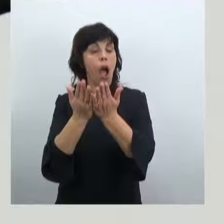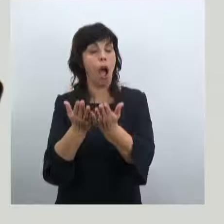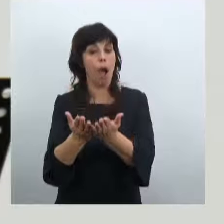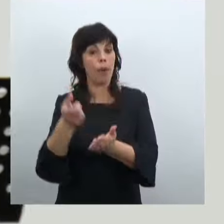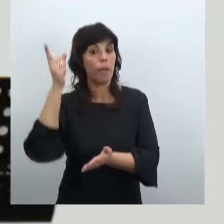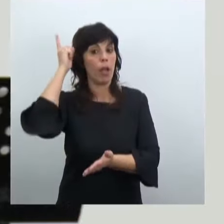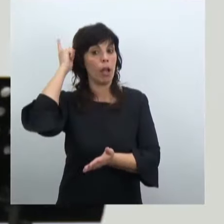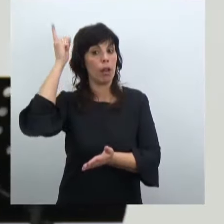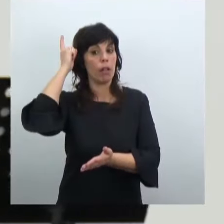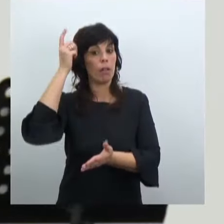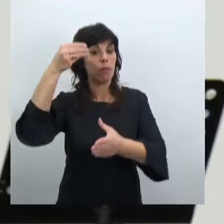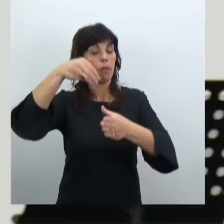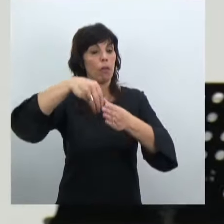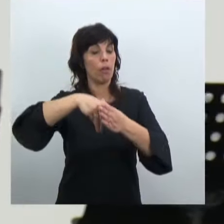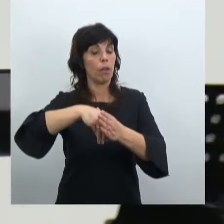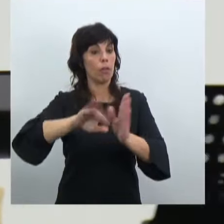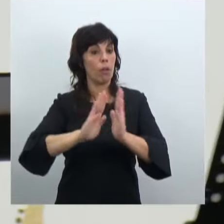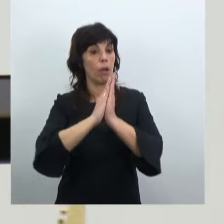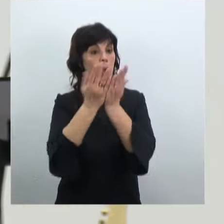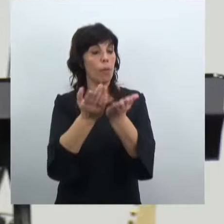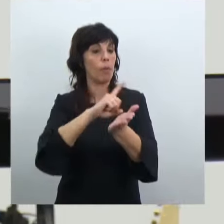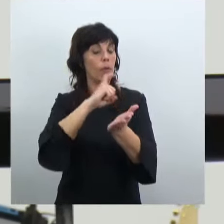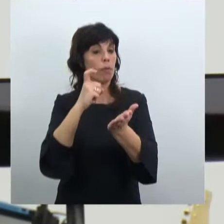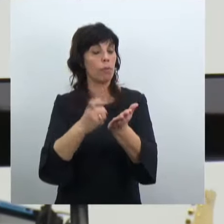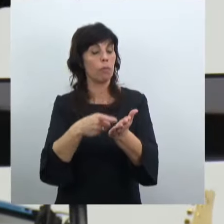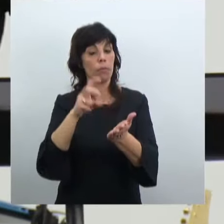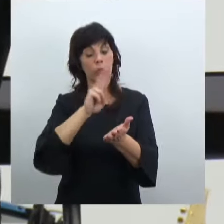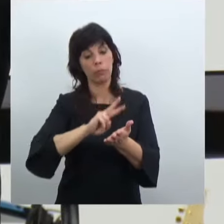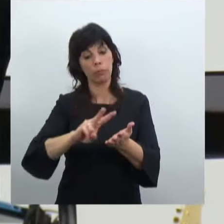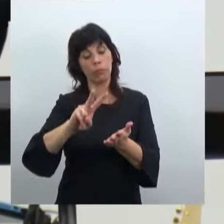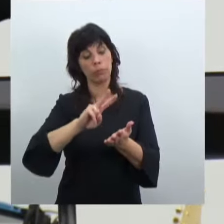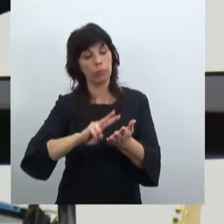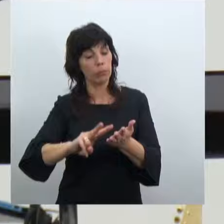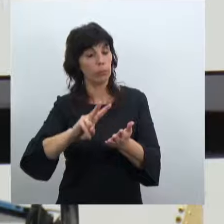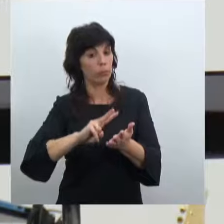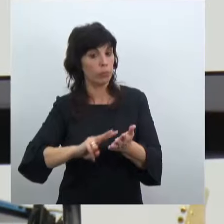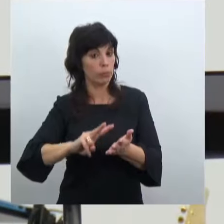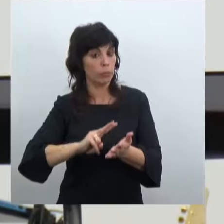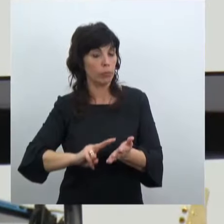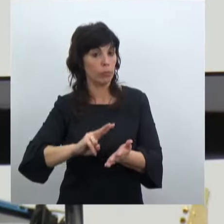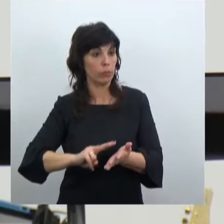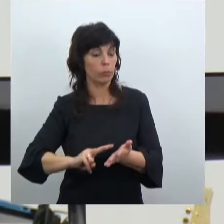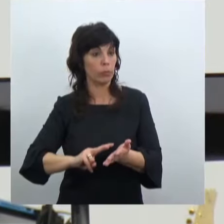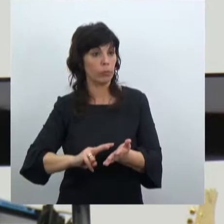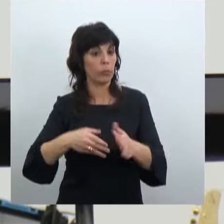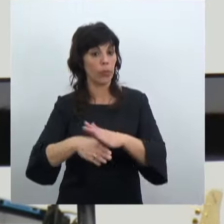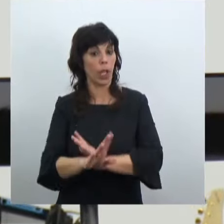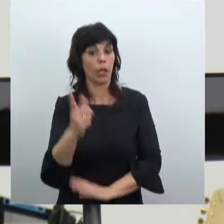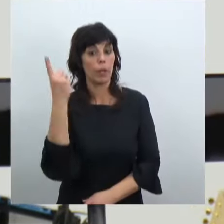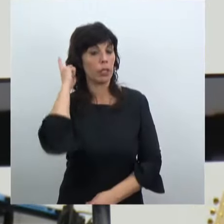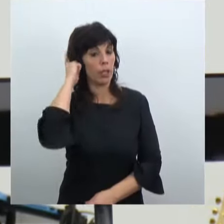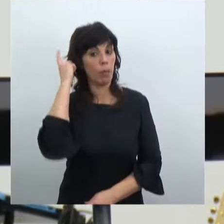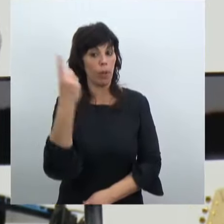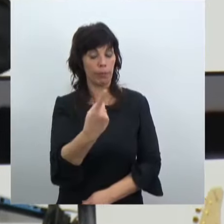Tengo muchas Biblias aquí, y me propuse leer toda la Biblia en mi teléfono. ¿Por